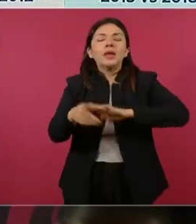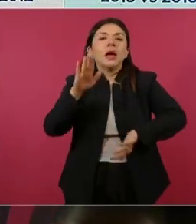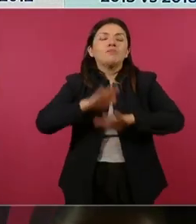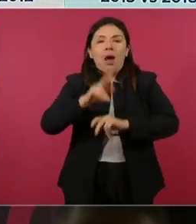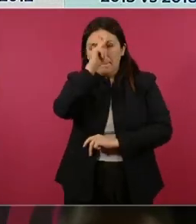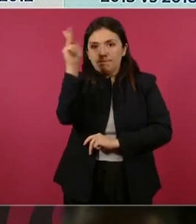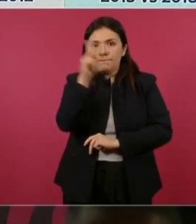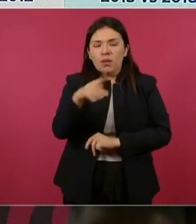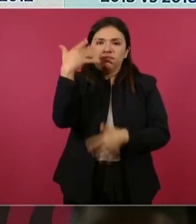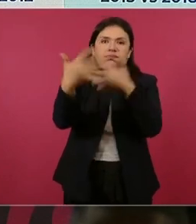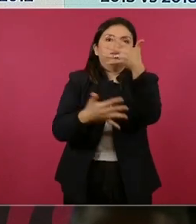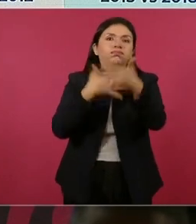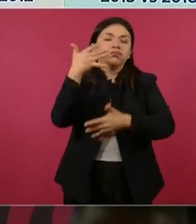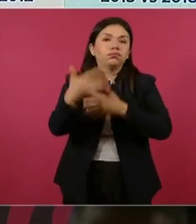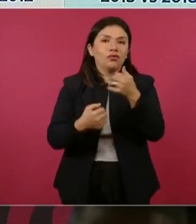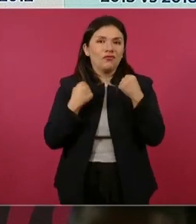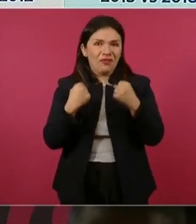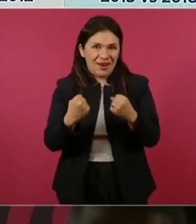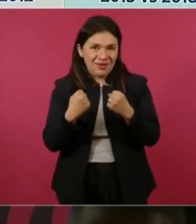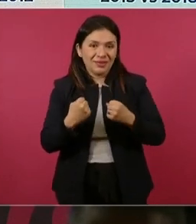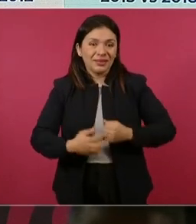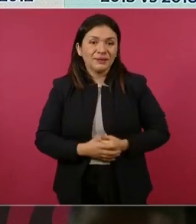más violencia.